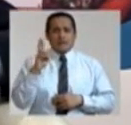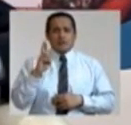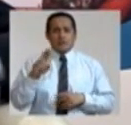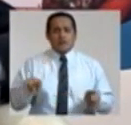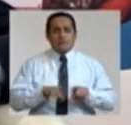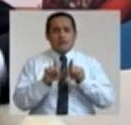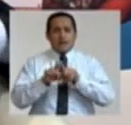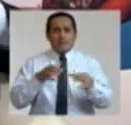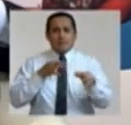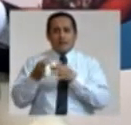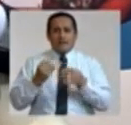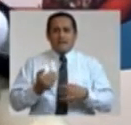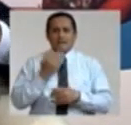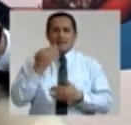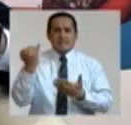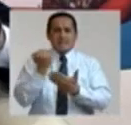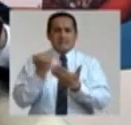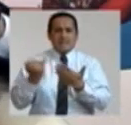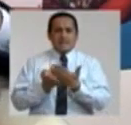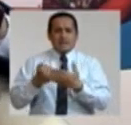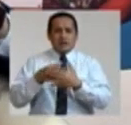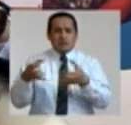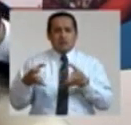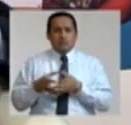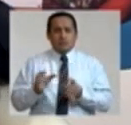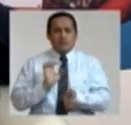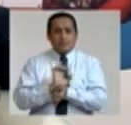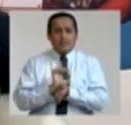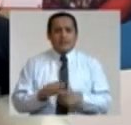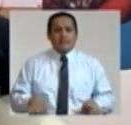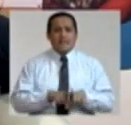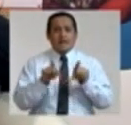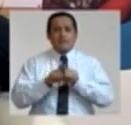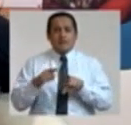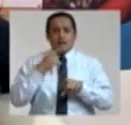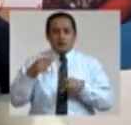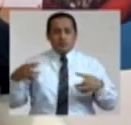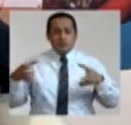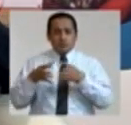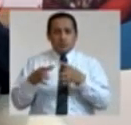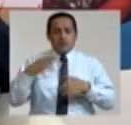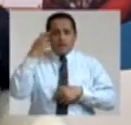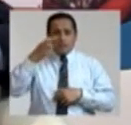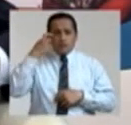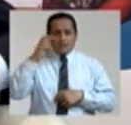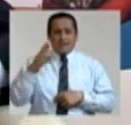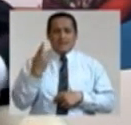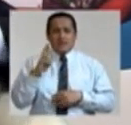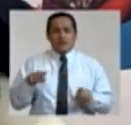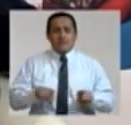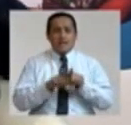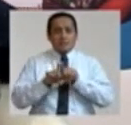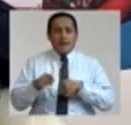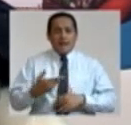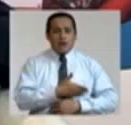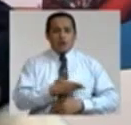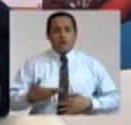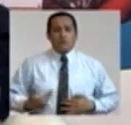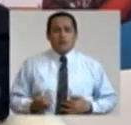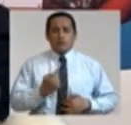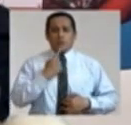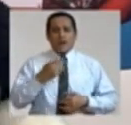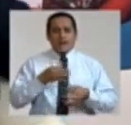porque, a ver, quien diseña el régimen penitenciario también es un componente de la política criminal, y el